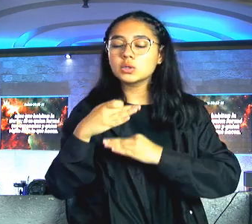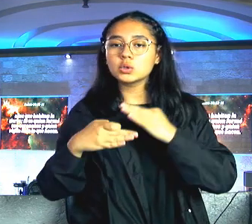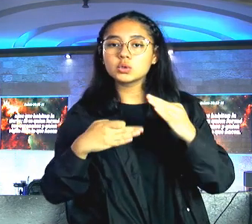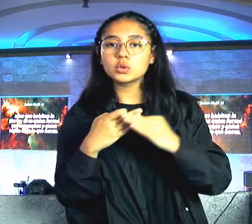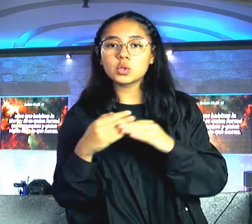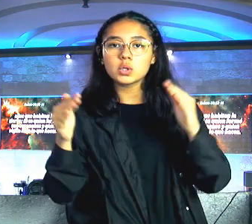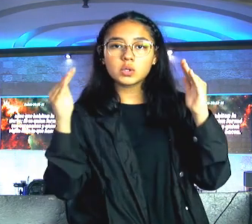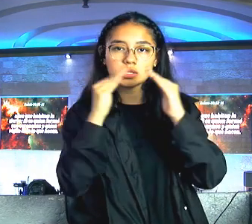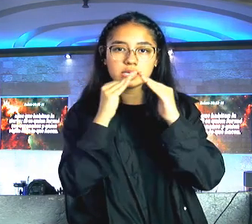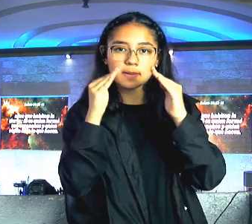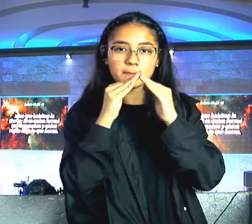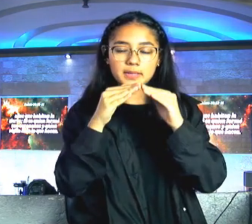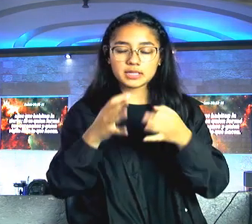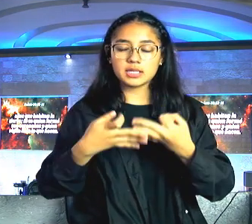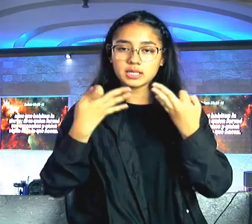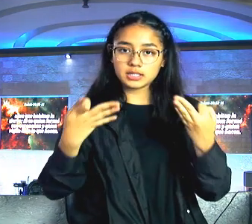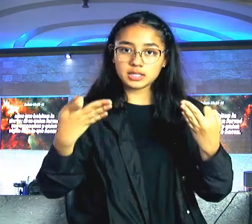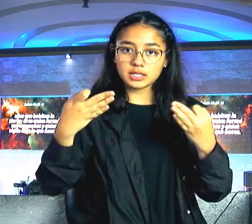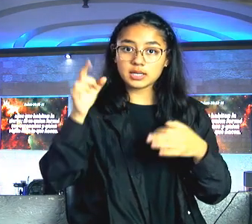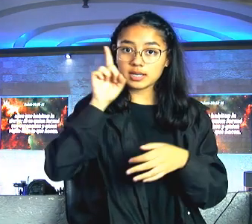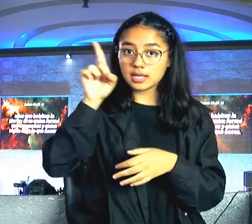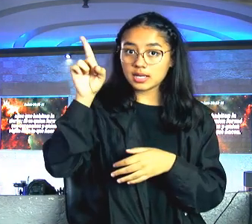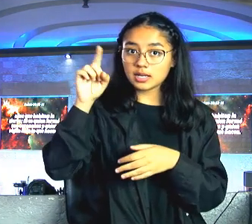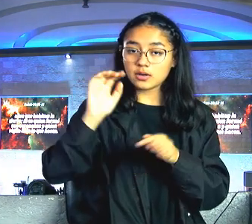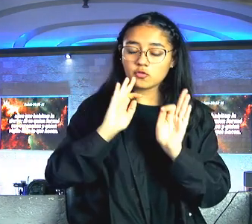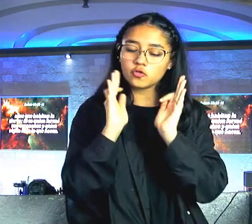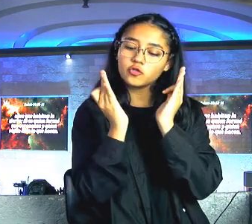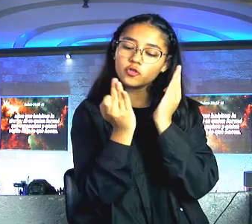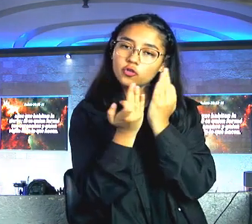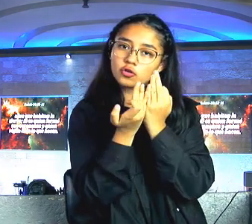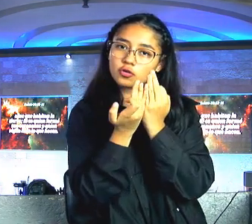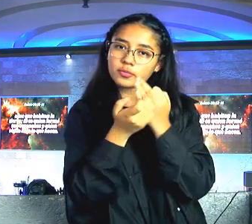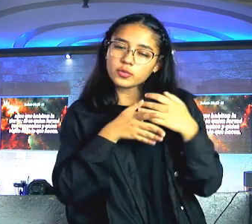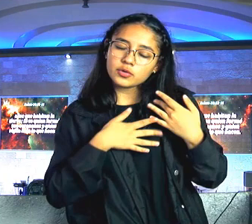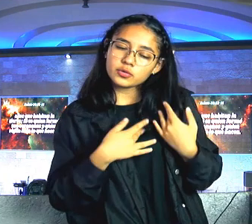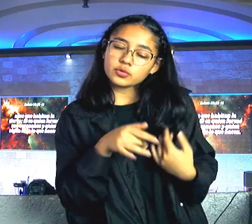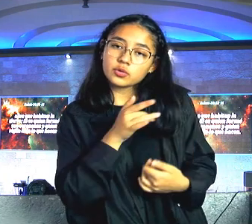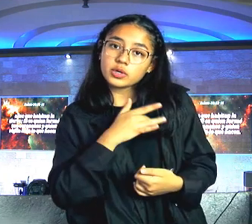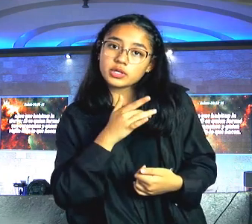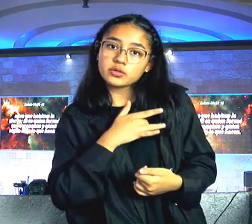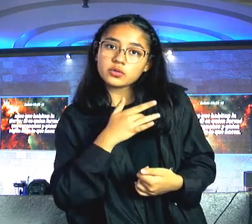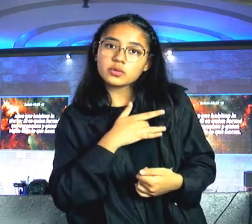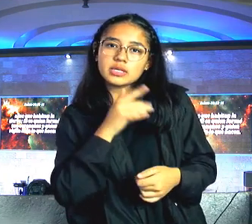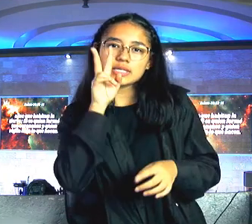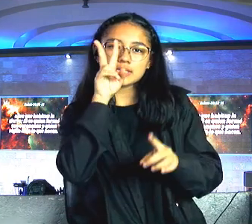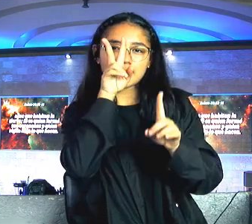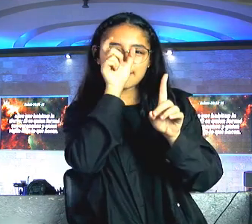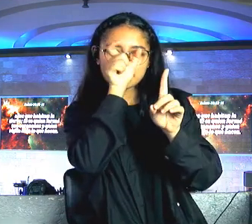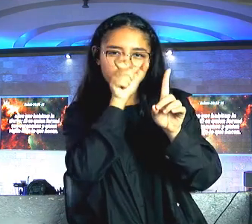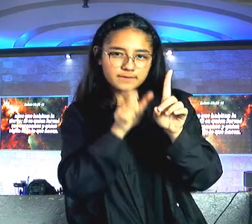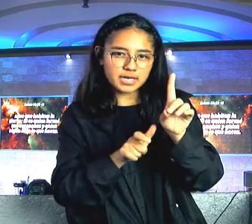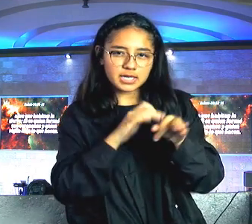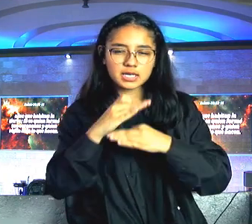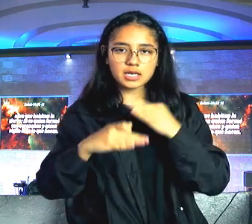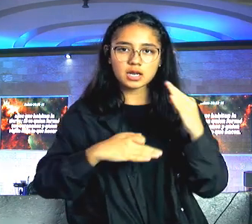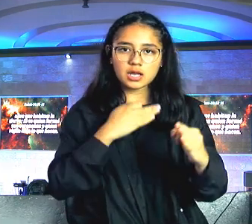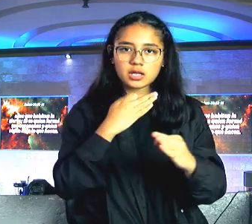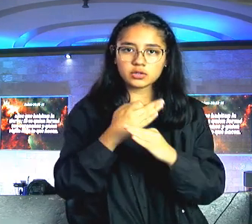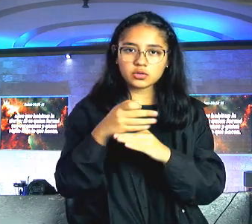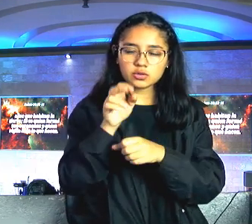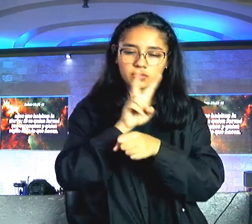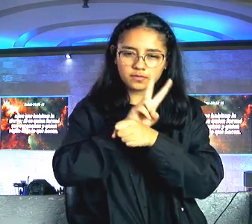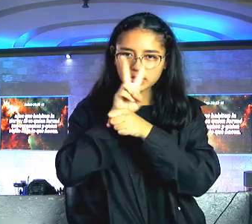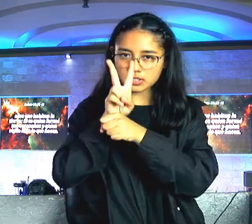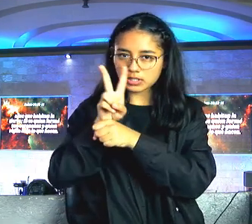sus corazones y vigila todo lo que hacen. ¿Qué cosa observa de ti?